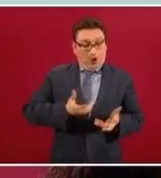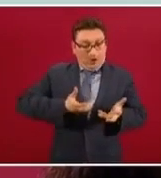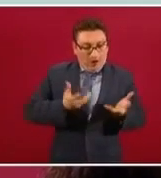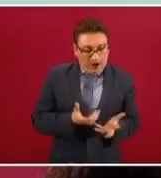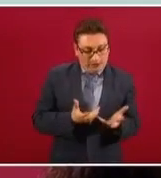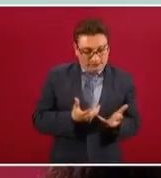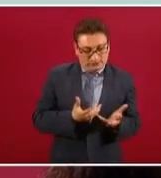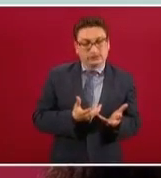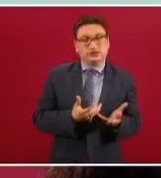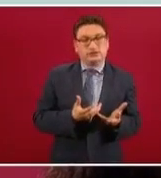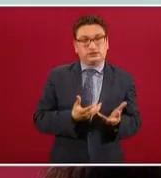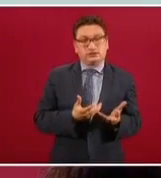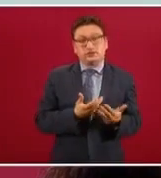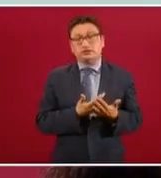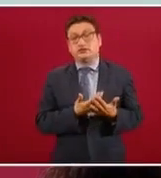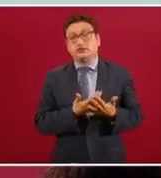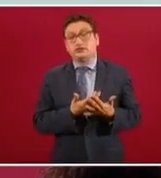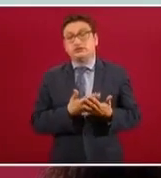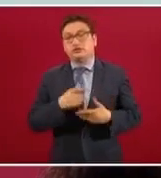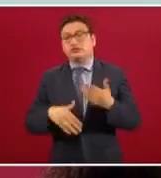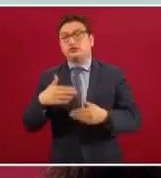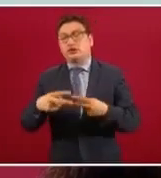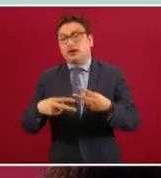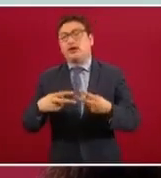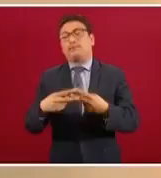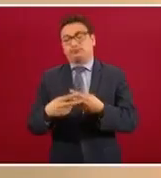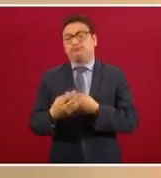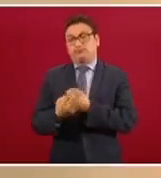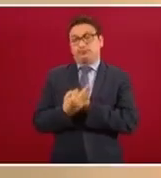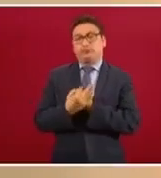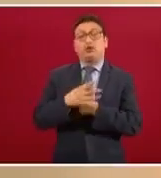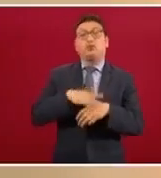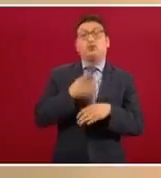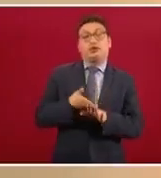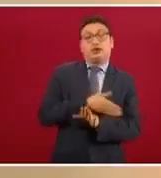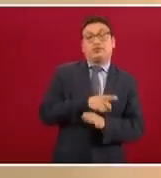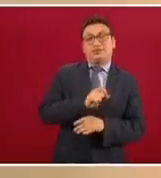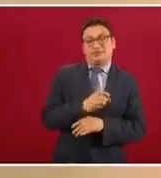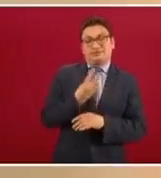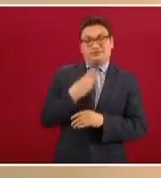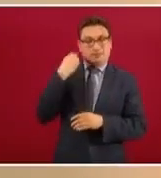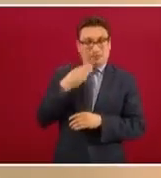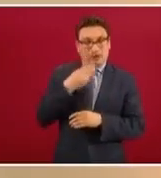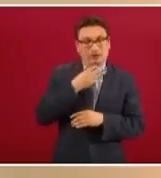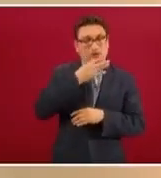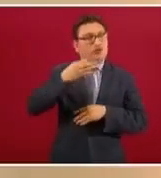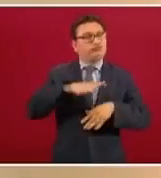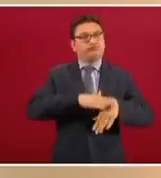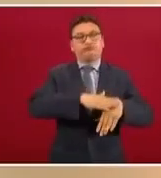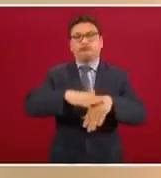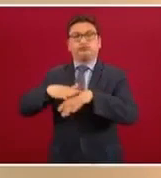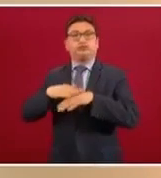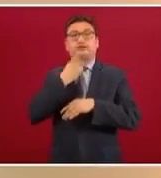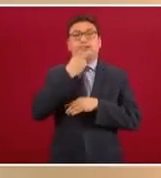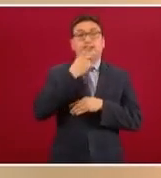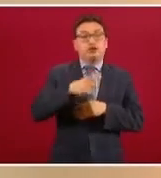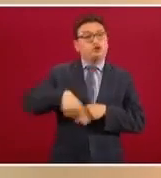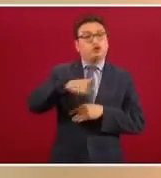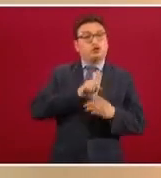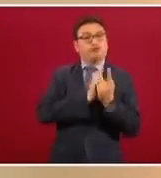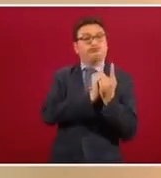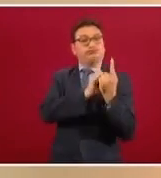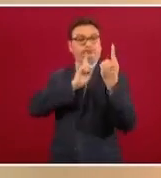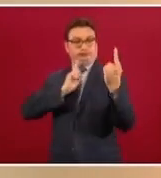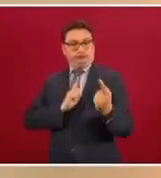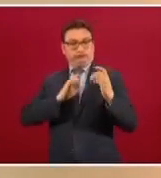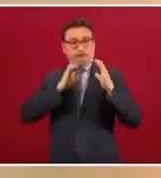y por eso decidimos desde el 23 de marzo iniciar la Jornada Nacional de Sana Distancia, que dura hasta